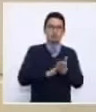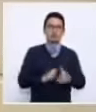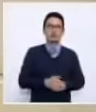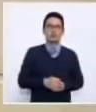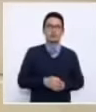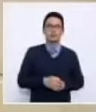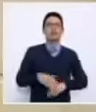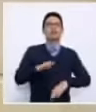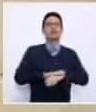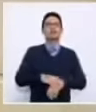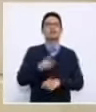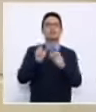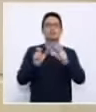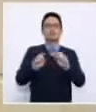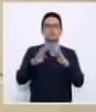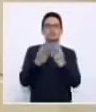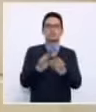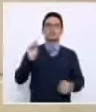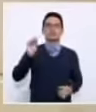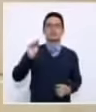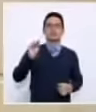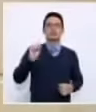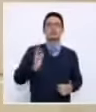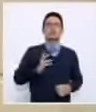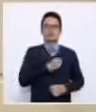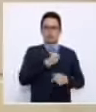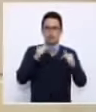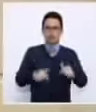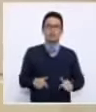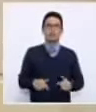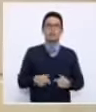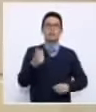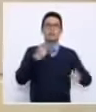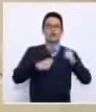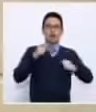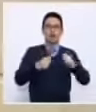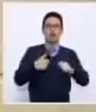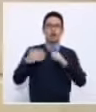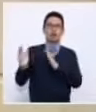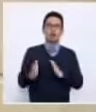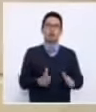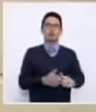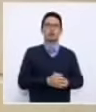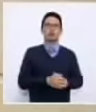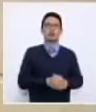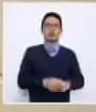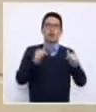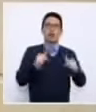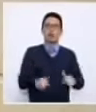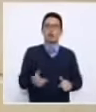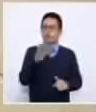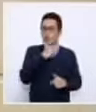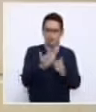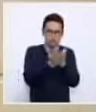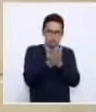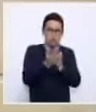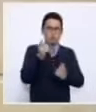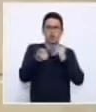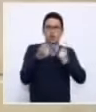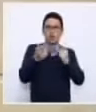Entonces, señores, aquí necesitamos hacer un mercado bien organizado. Aquí no se tiene un estudio de